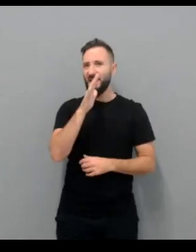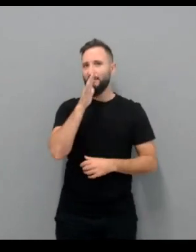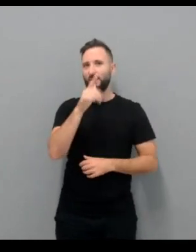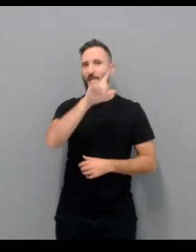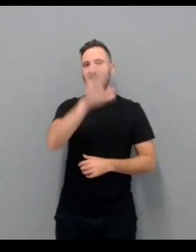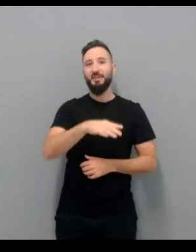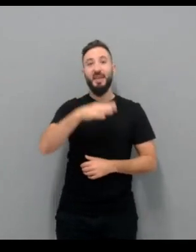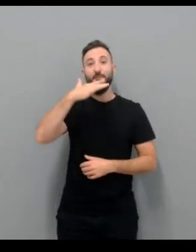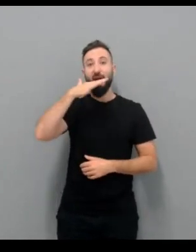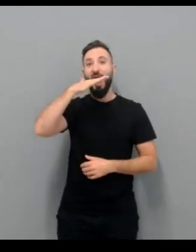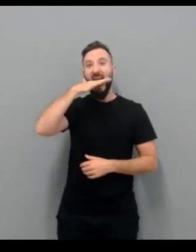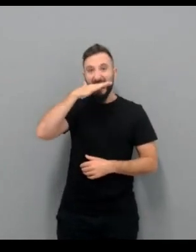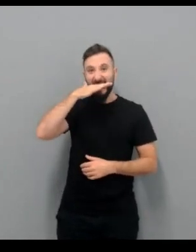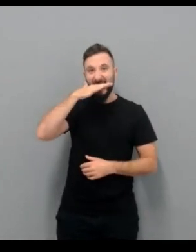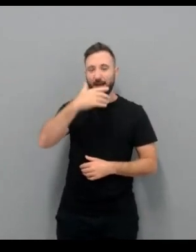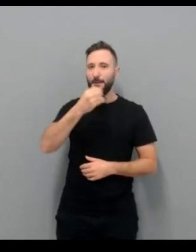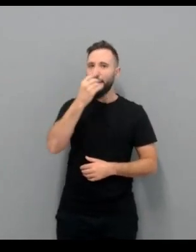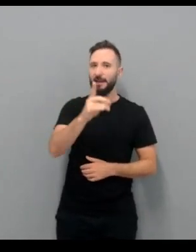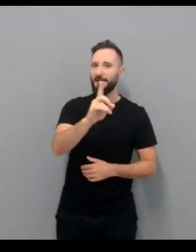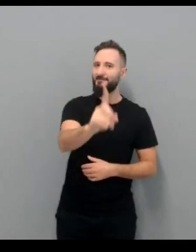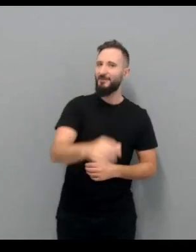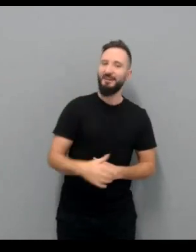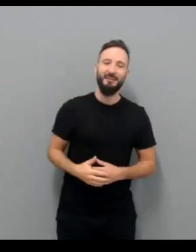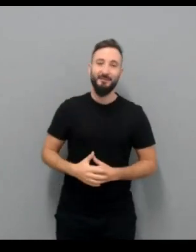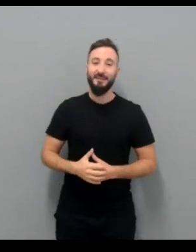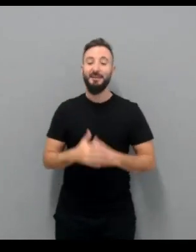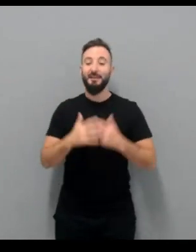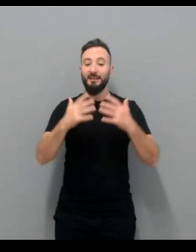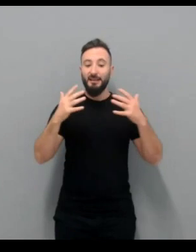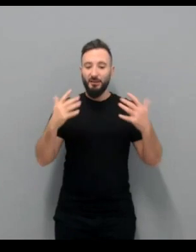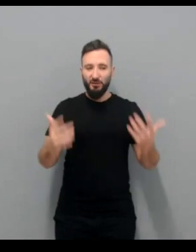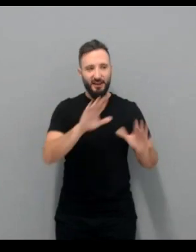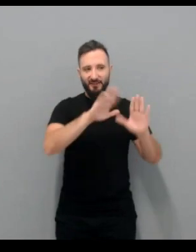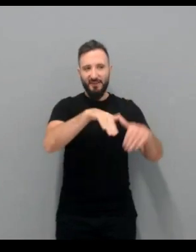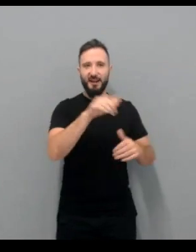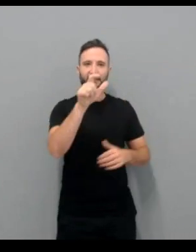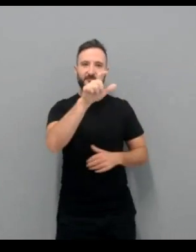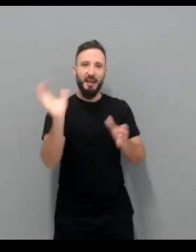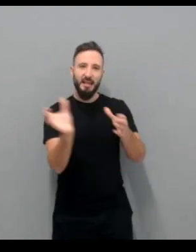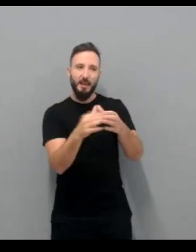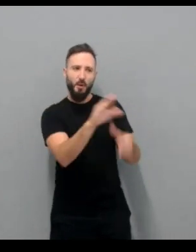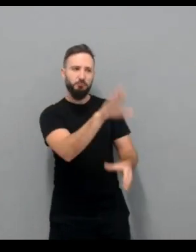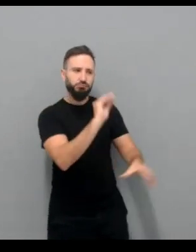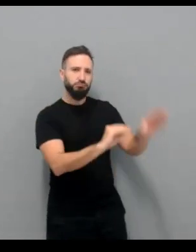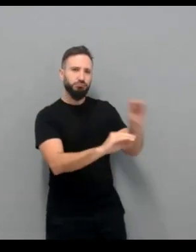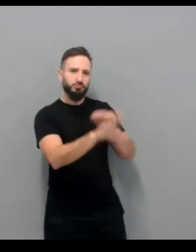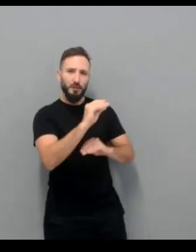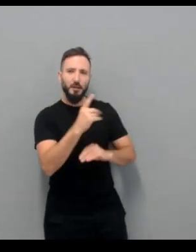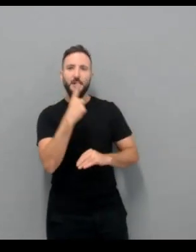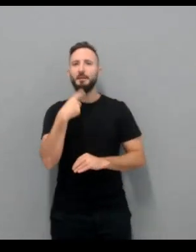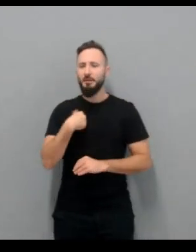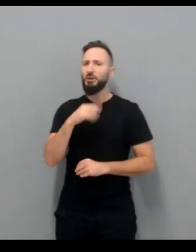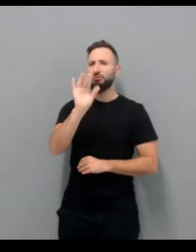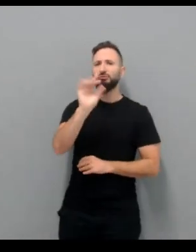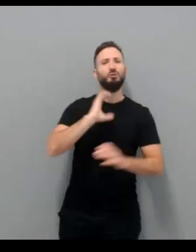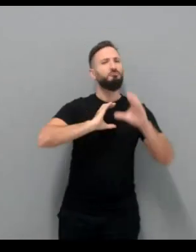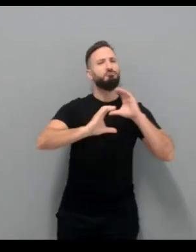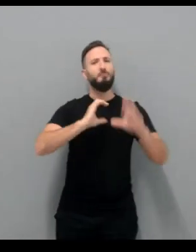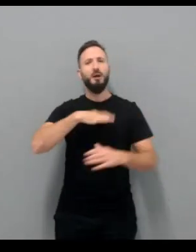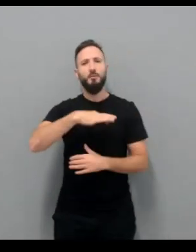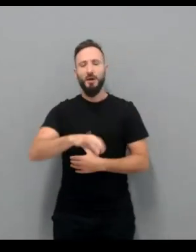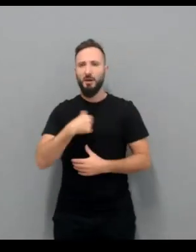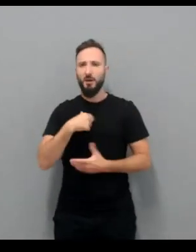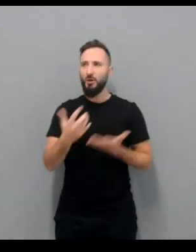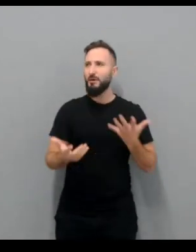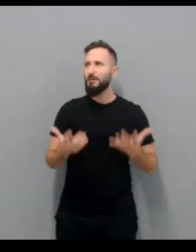metiese la mano a la boca no lo llevaba muy bien. Entonces la han entendido muy bien, ¿no? Cuando empiezan a decirte, ¿no? Se va a poder comunicar. Y yo las primeras no las vi